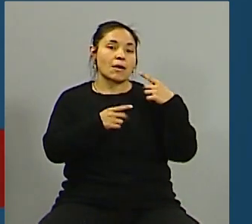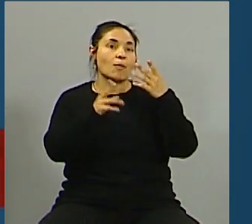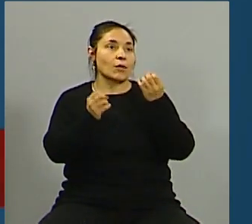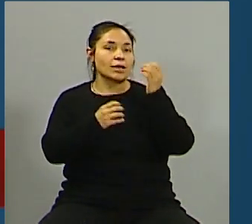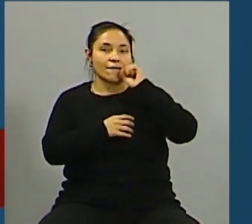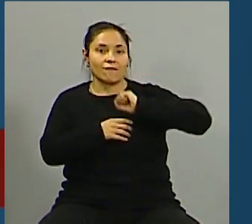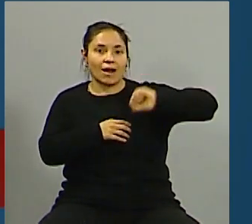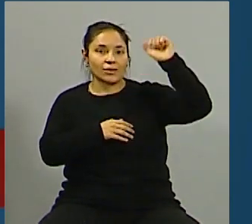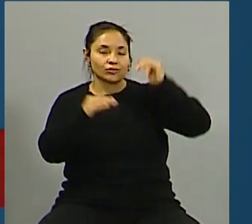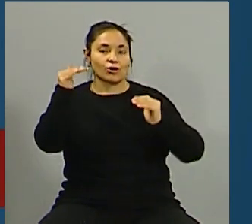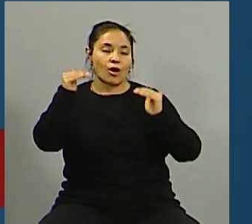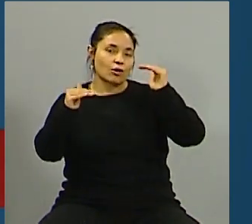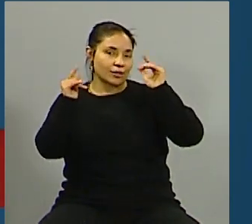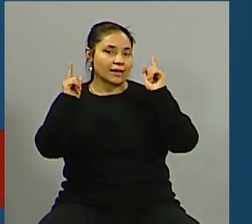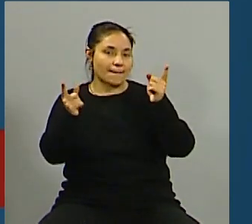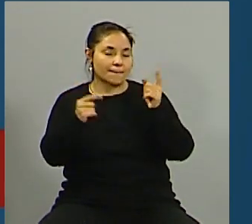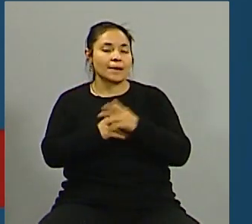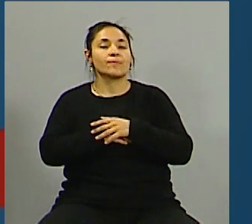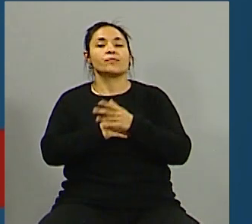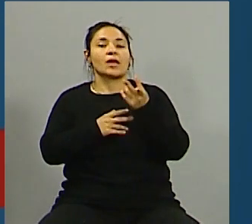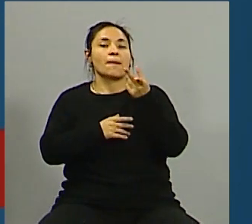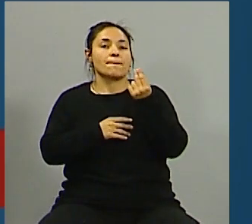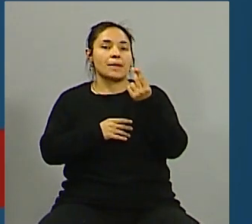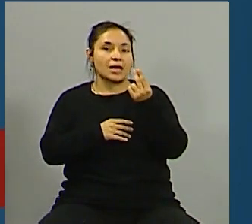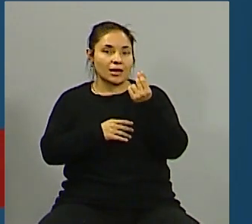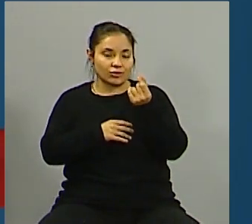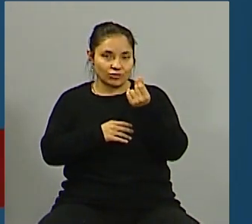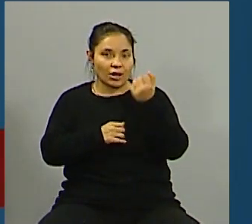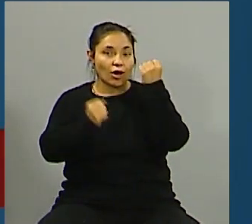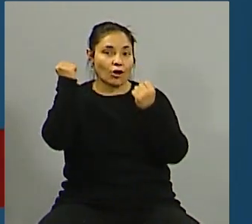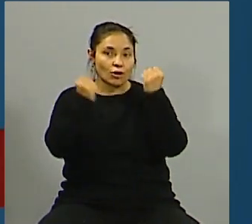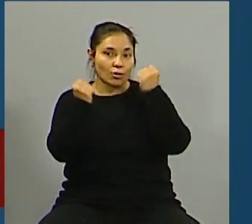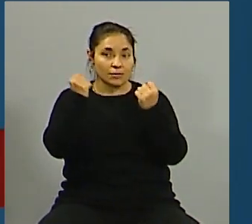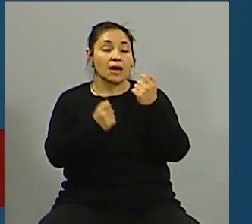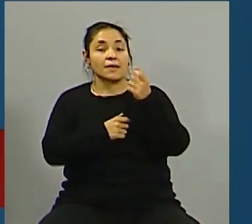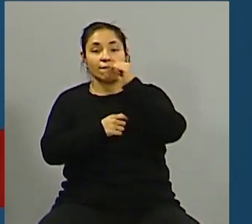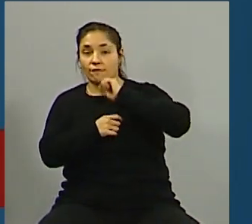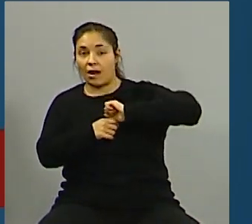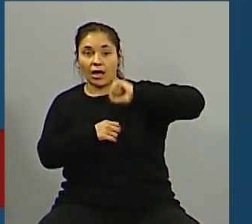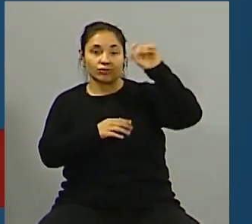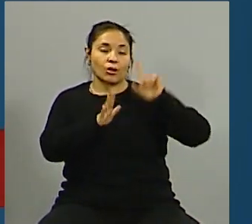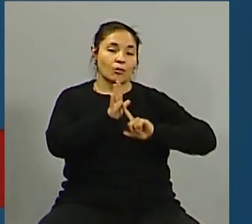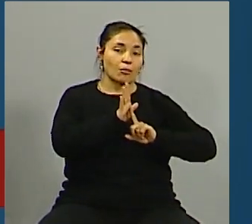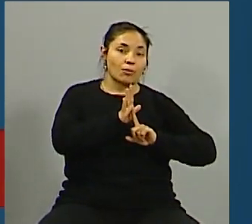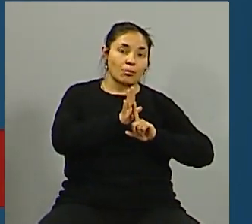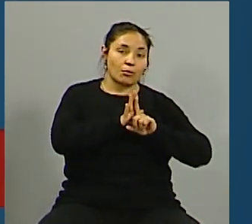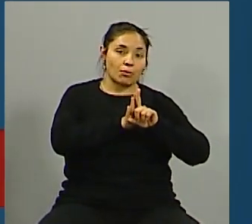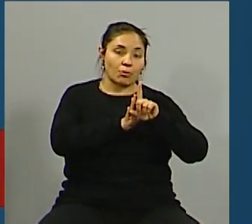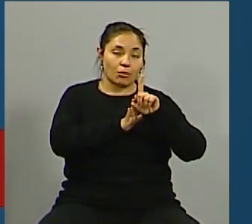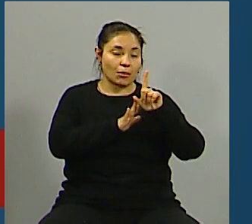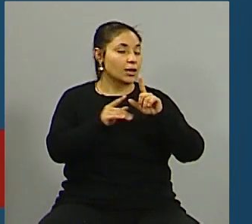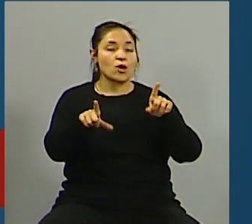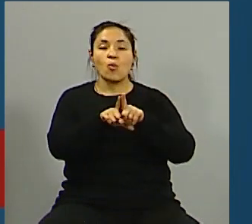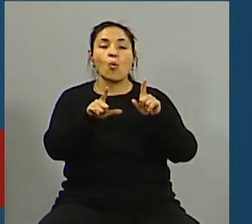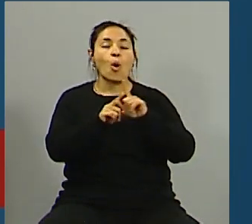inflación, ¿no? Claro. Recordemos que también, al ser un precio más de la economía, va siguiendo los saltos